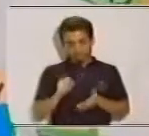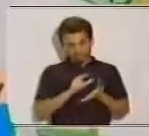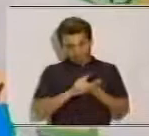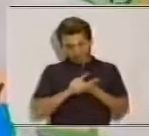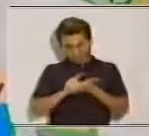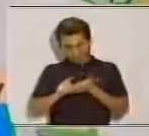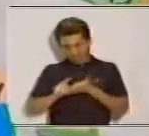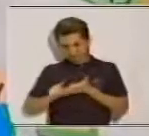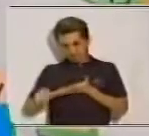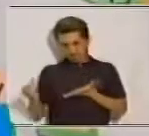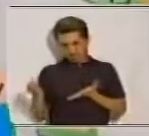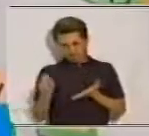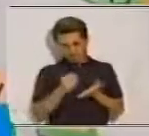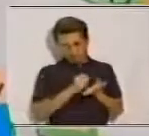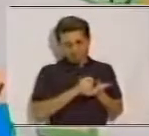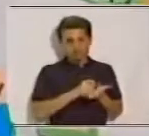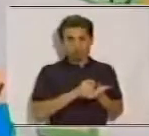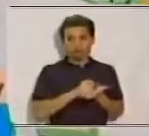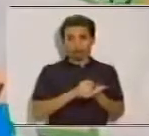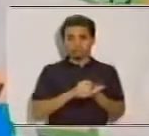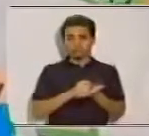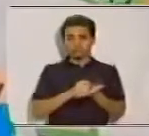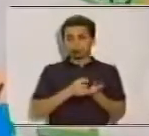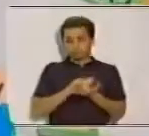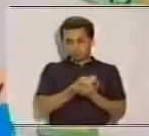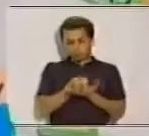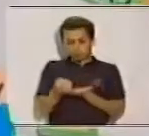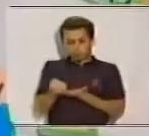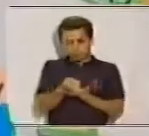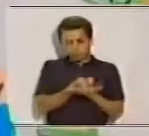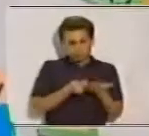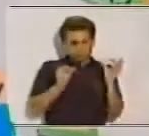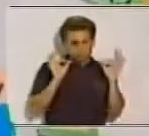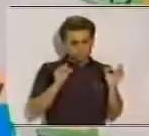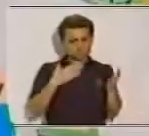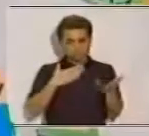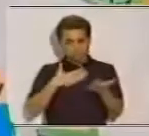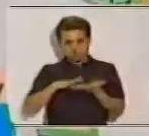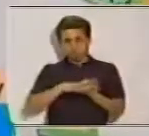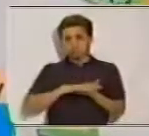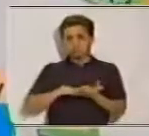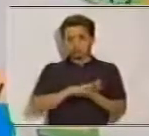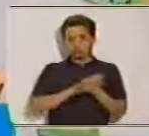higienizarnos. Por favor, usamos gel antibacterial y nos protegemos.